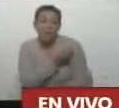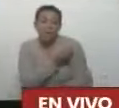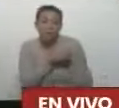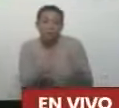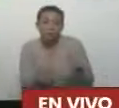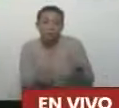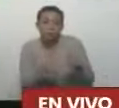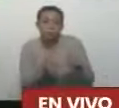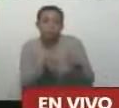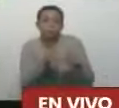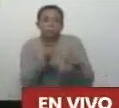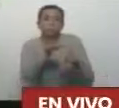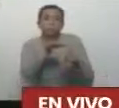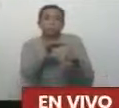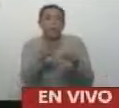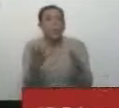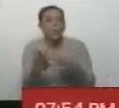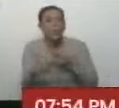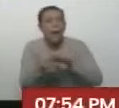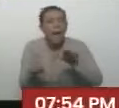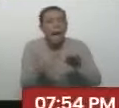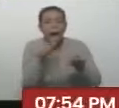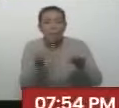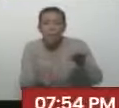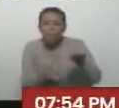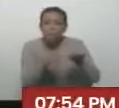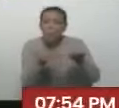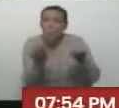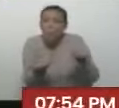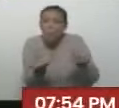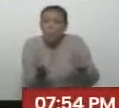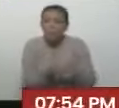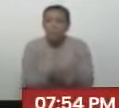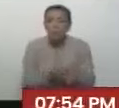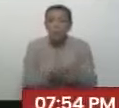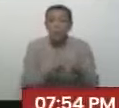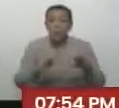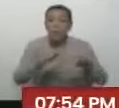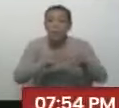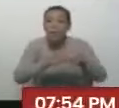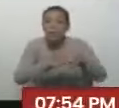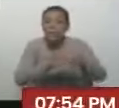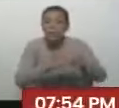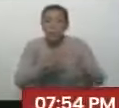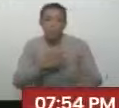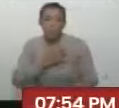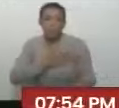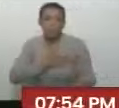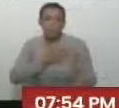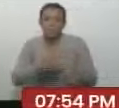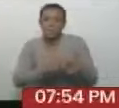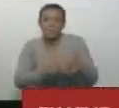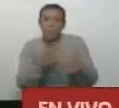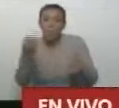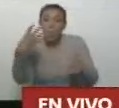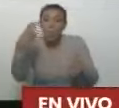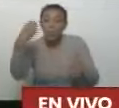pantalla y una alerta visual. ¿Y cómo capta el crecimiento del agua? Con el mismo sensor este. El sensor es por